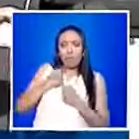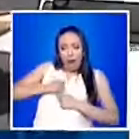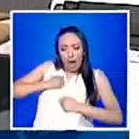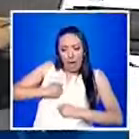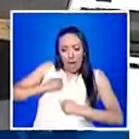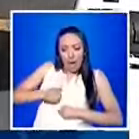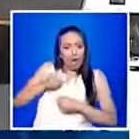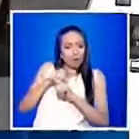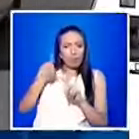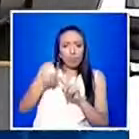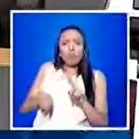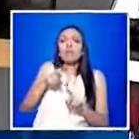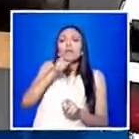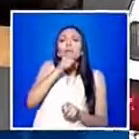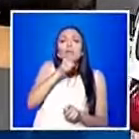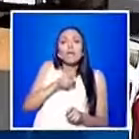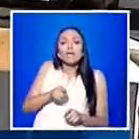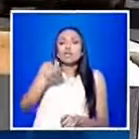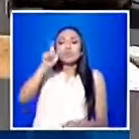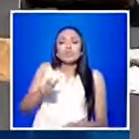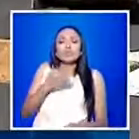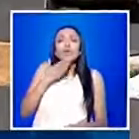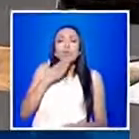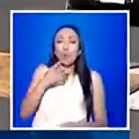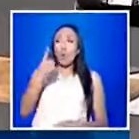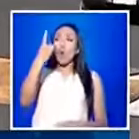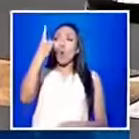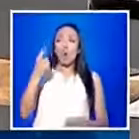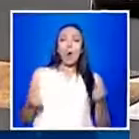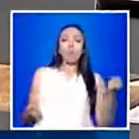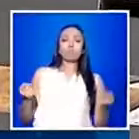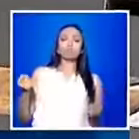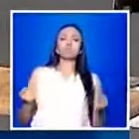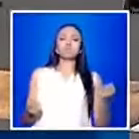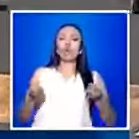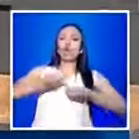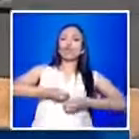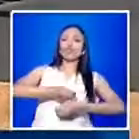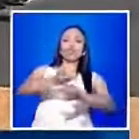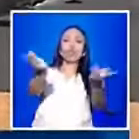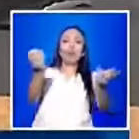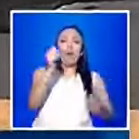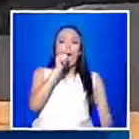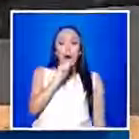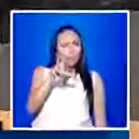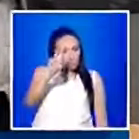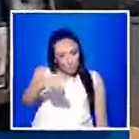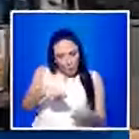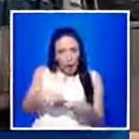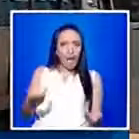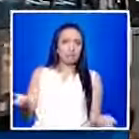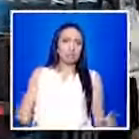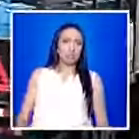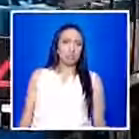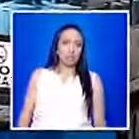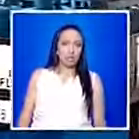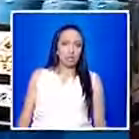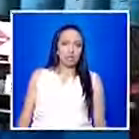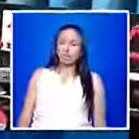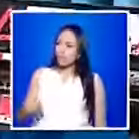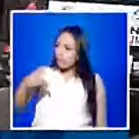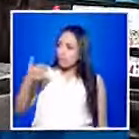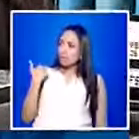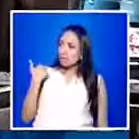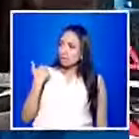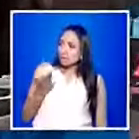pueden coger. Y si vienen los tanqueros, vienen un solo tanquero, imagínense, nos falta. Tenemos aquí